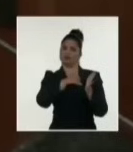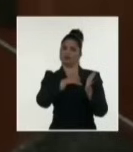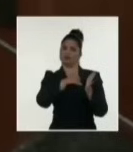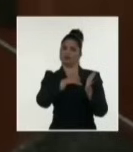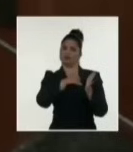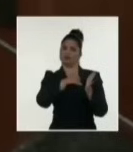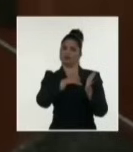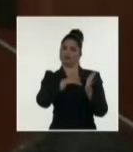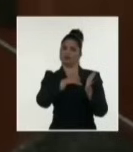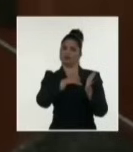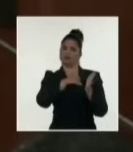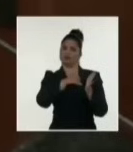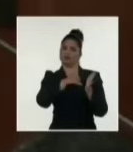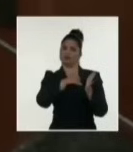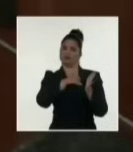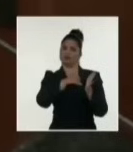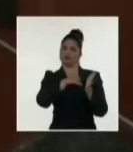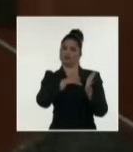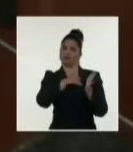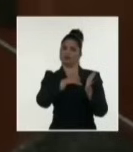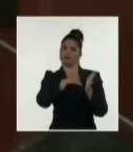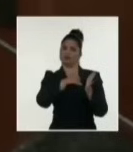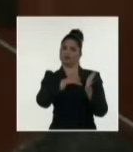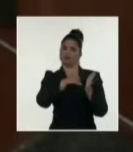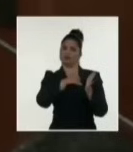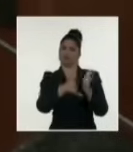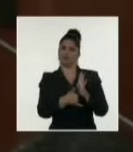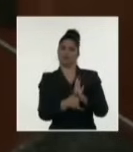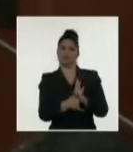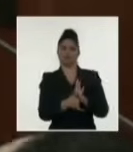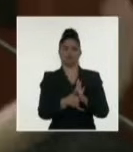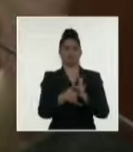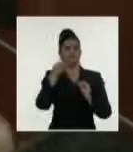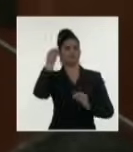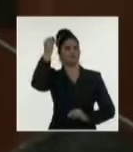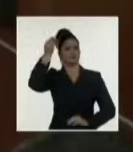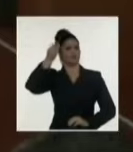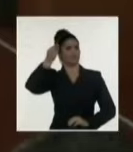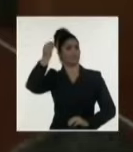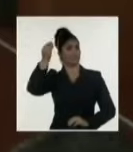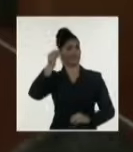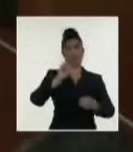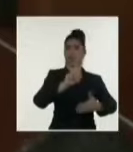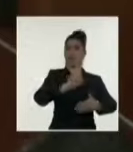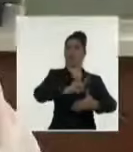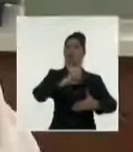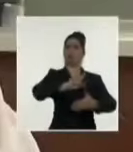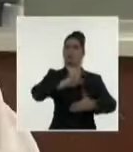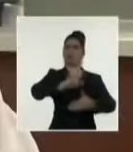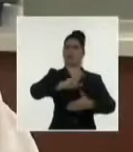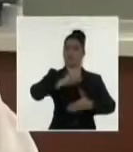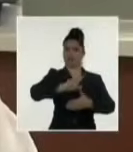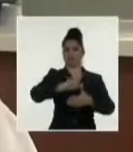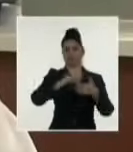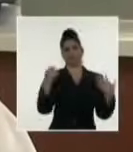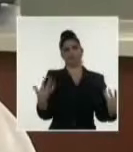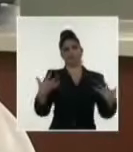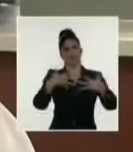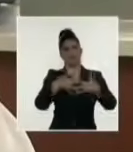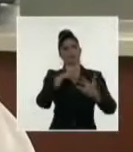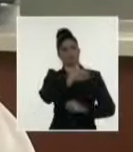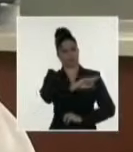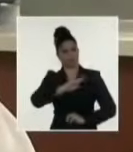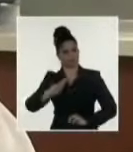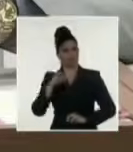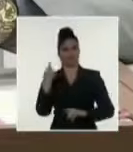jornadas de 8 horas no jornadas de 24 horas okay latinoamericano en la ideología de la revolución cubana otro sobre